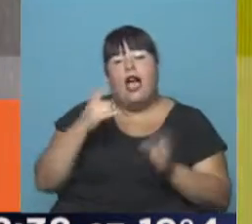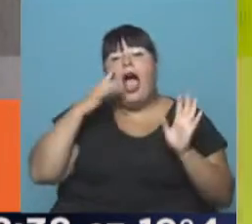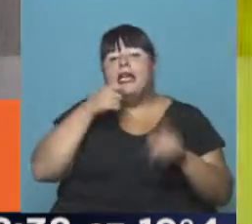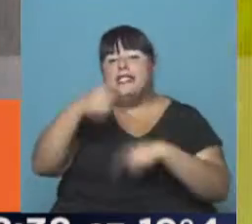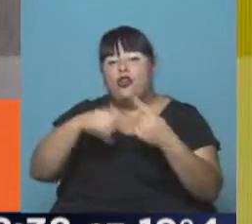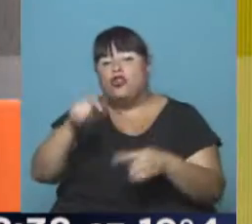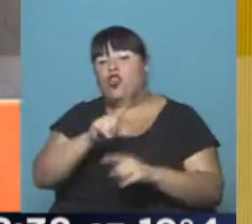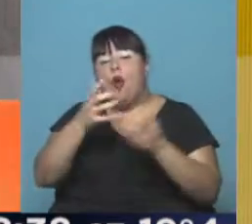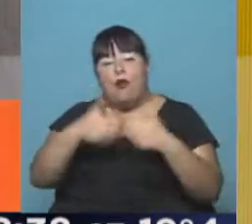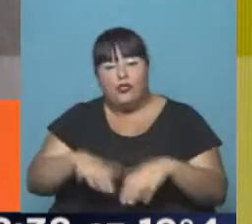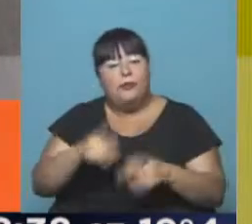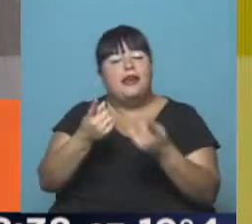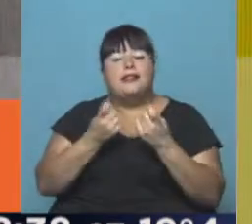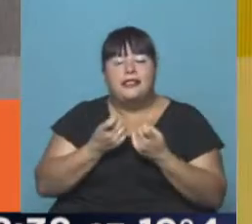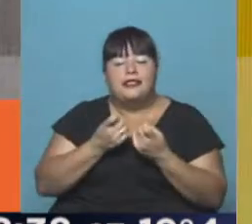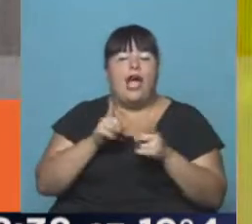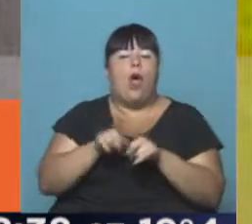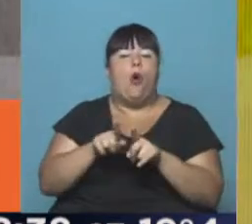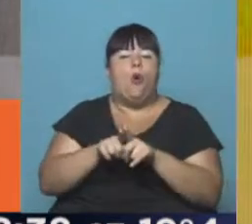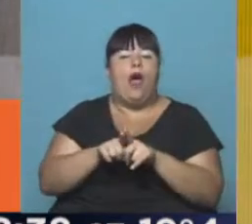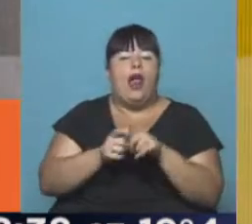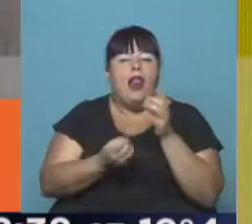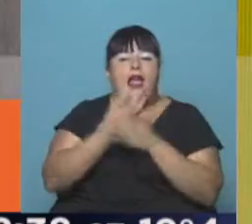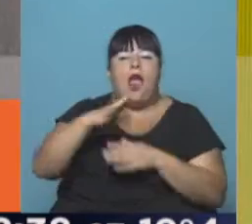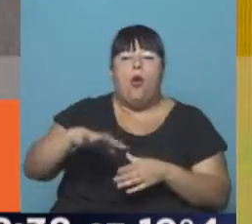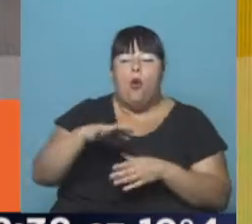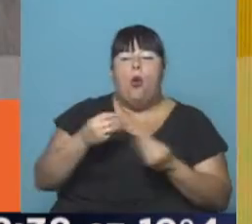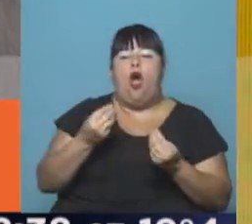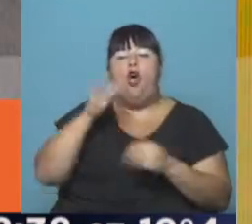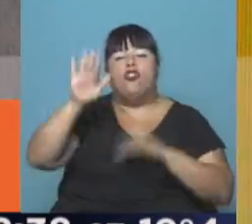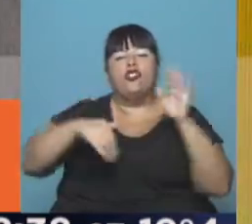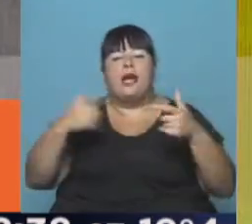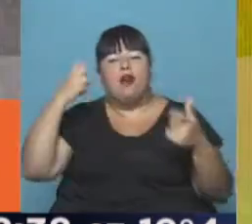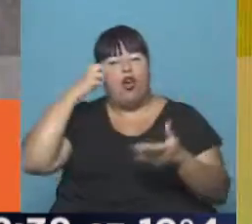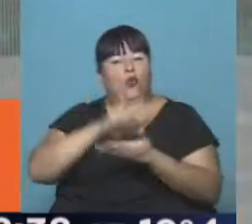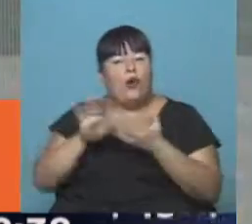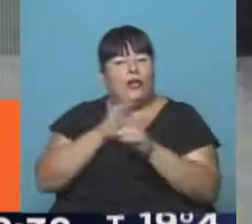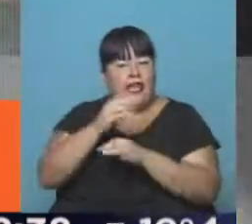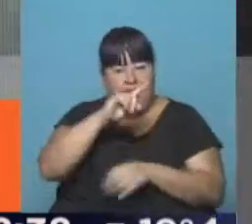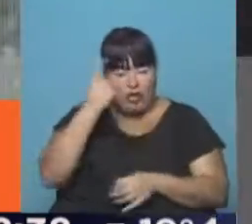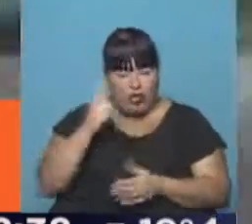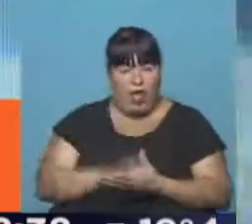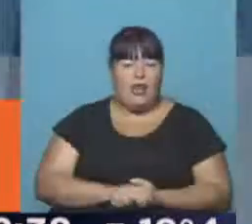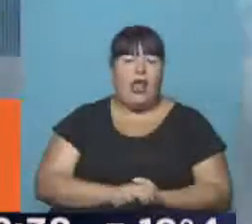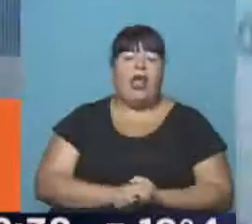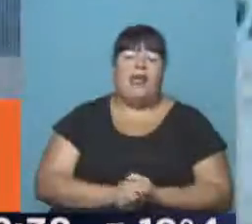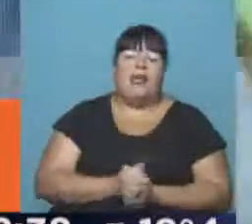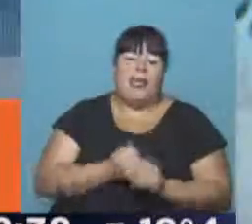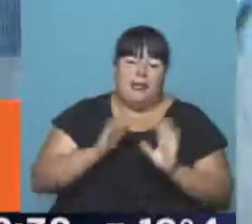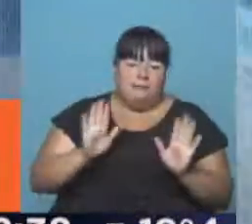avanza o no un proyecto, pero la necesidad de crear el ámbito o de convocar un nuevo Congreso Pedagógico Nacional.